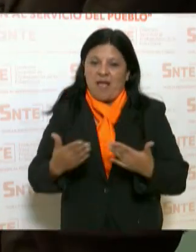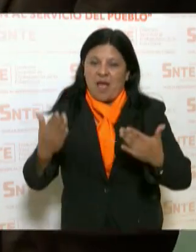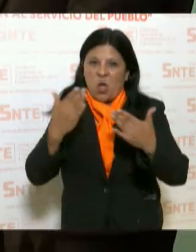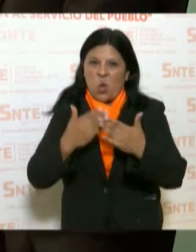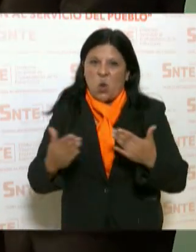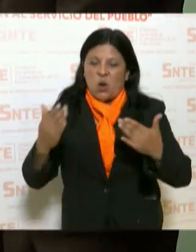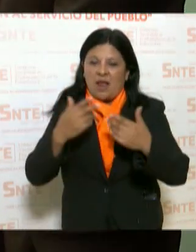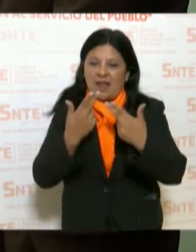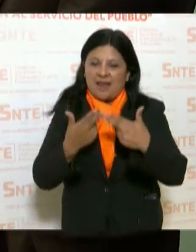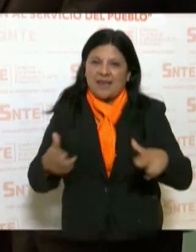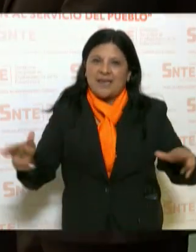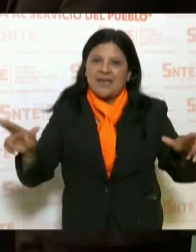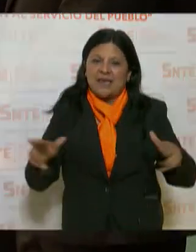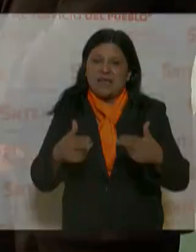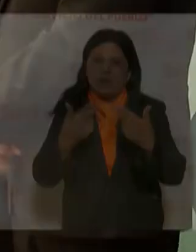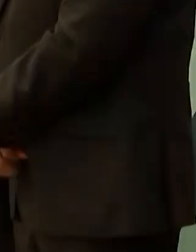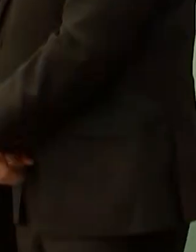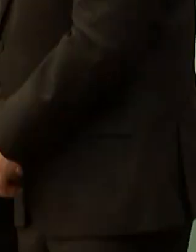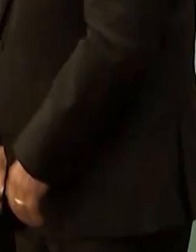mexicano.